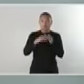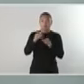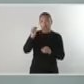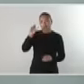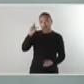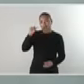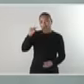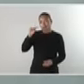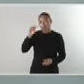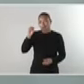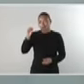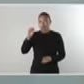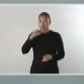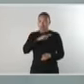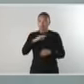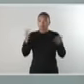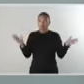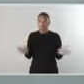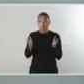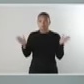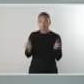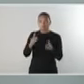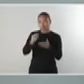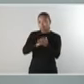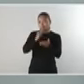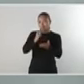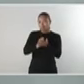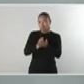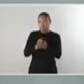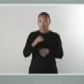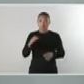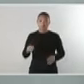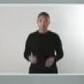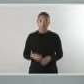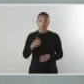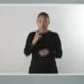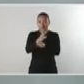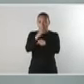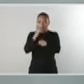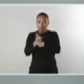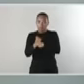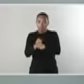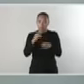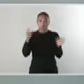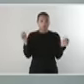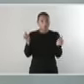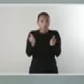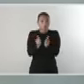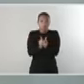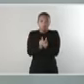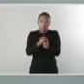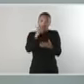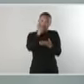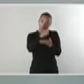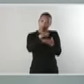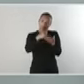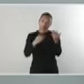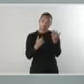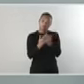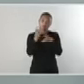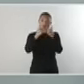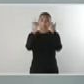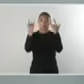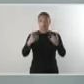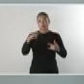dispuestos a darla a batalla y sacar adelante a Tamaulipas Yo te invito a que juntos escribamos una nueva historia